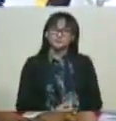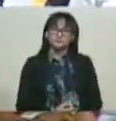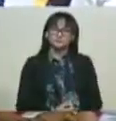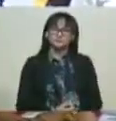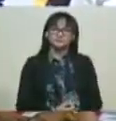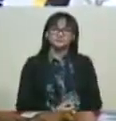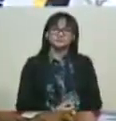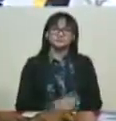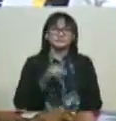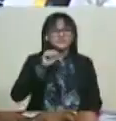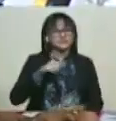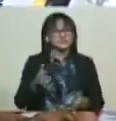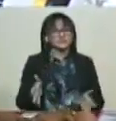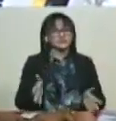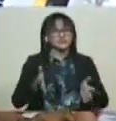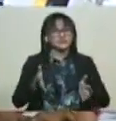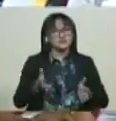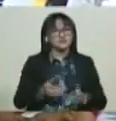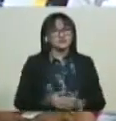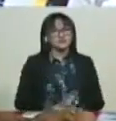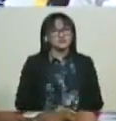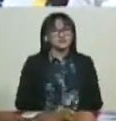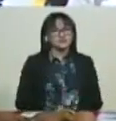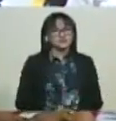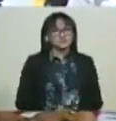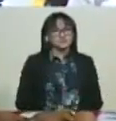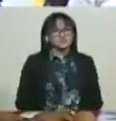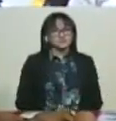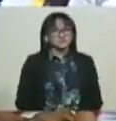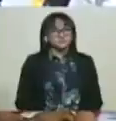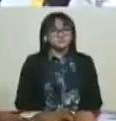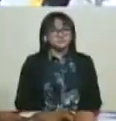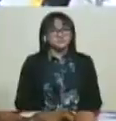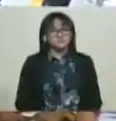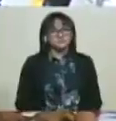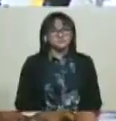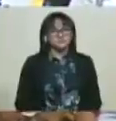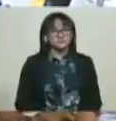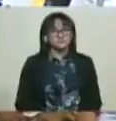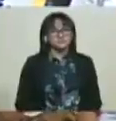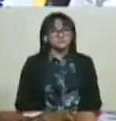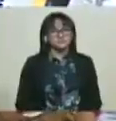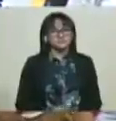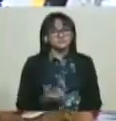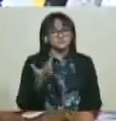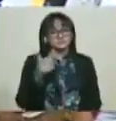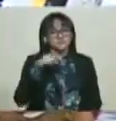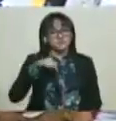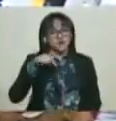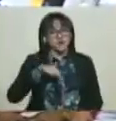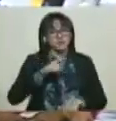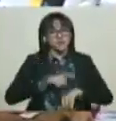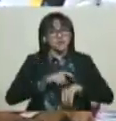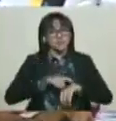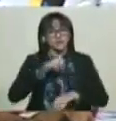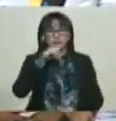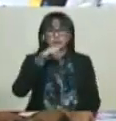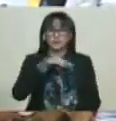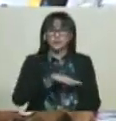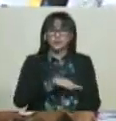y vamos a ganar porque nosotros en este tiempo histórico